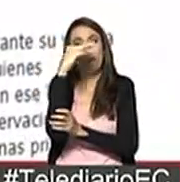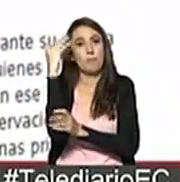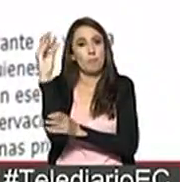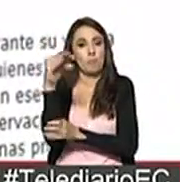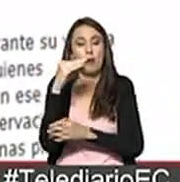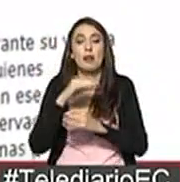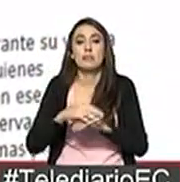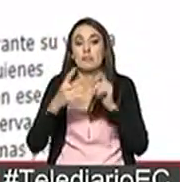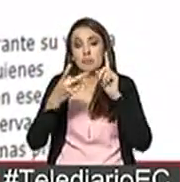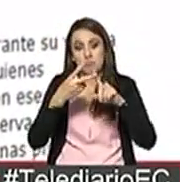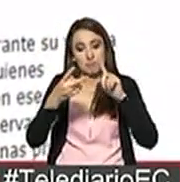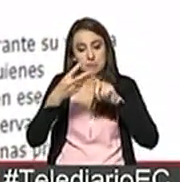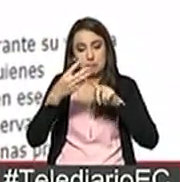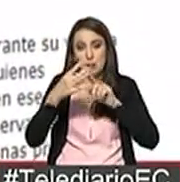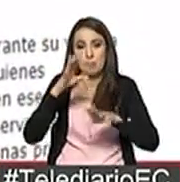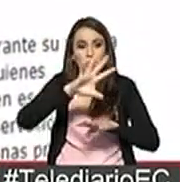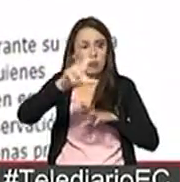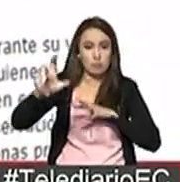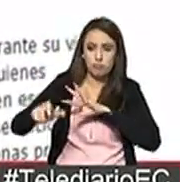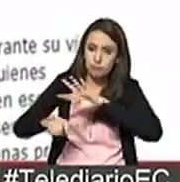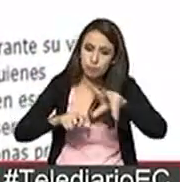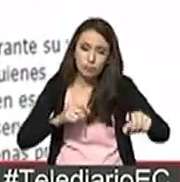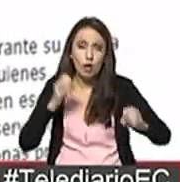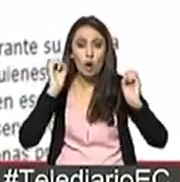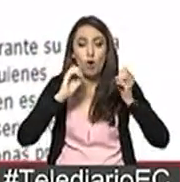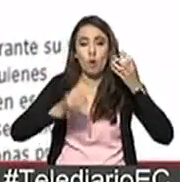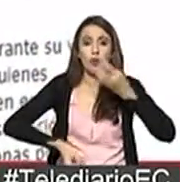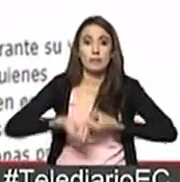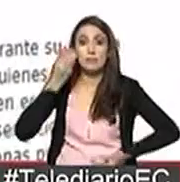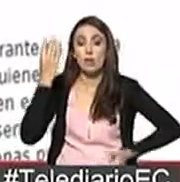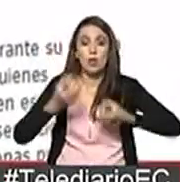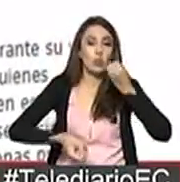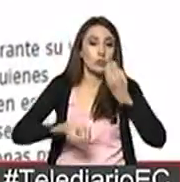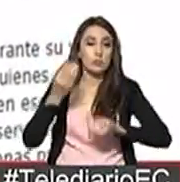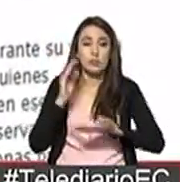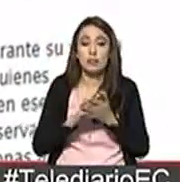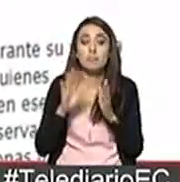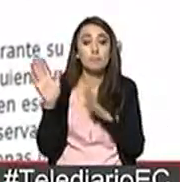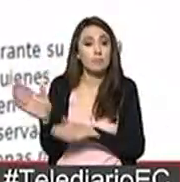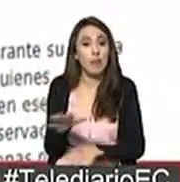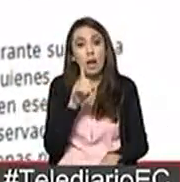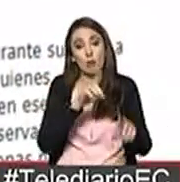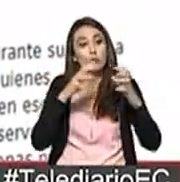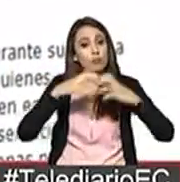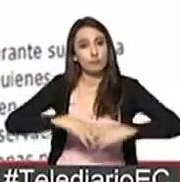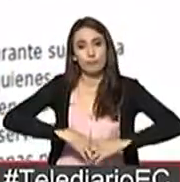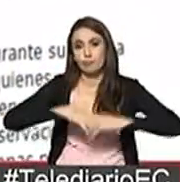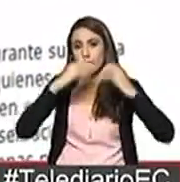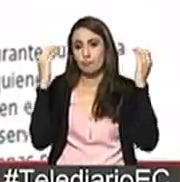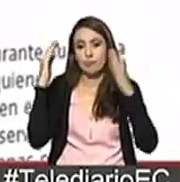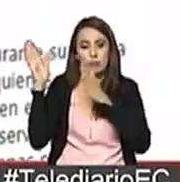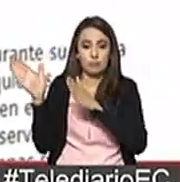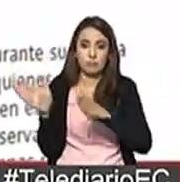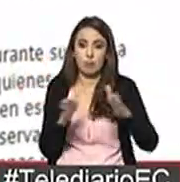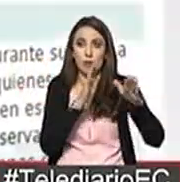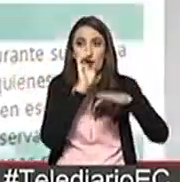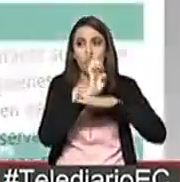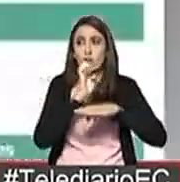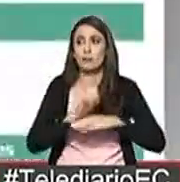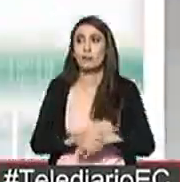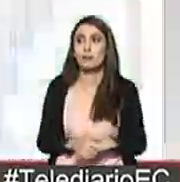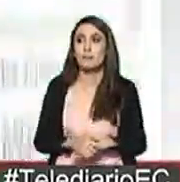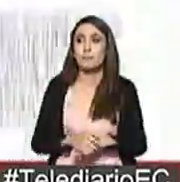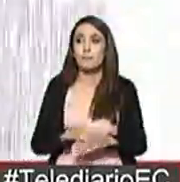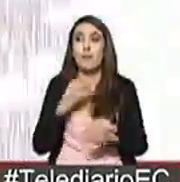como de acciones vandálicas de saqueo e incendios deliberados que generaron situaciones de caos y zozobra a lo largo del país. En